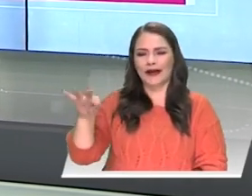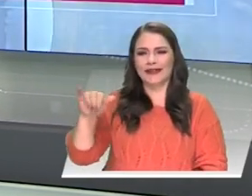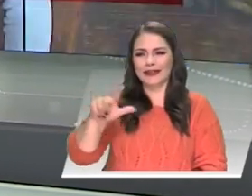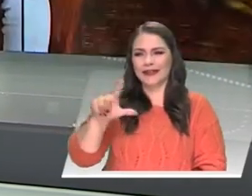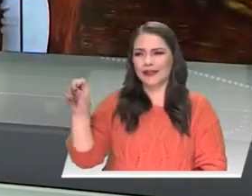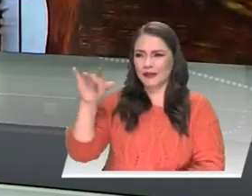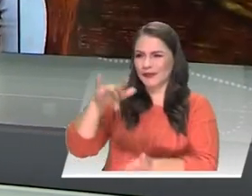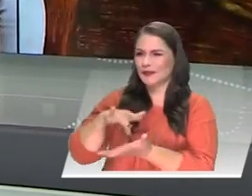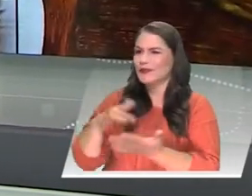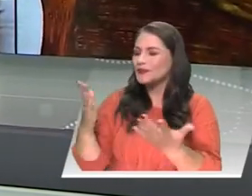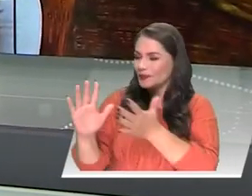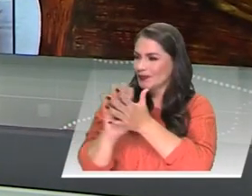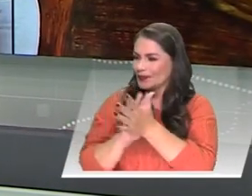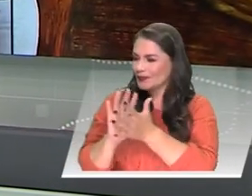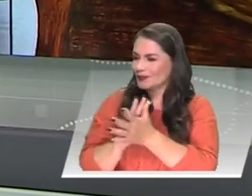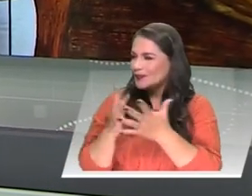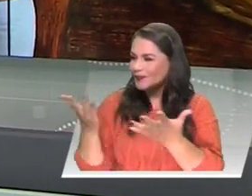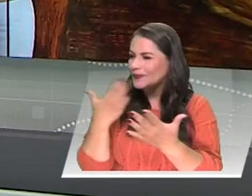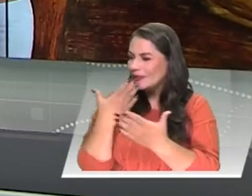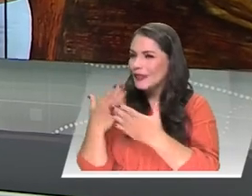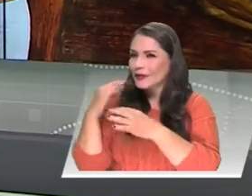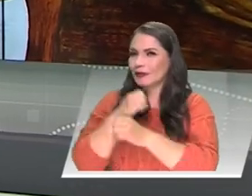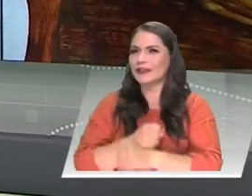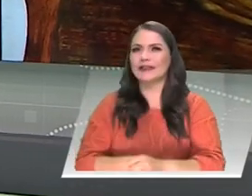J, adelante con la información. Muy buenas noches.